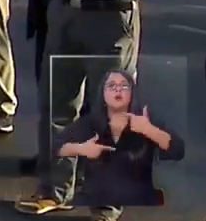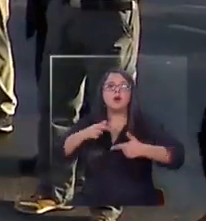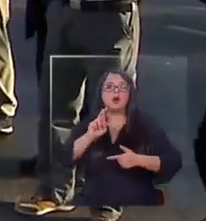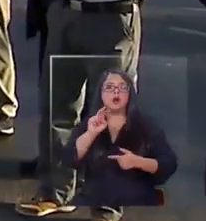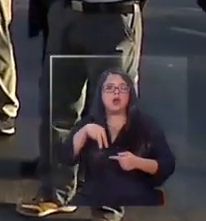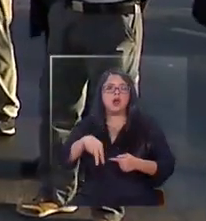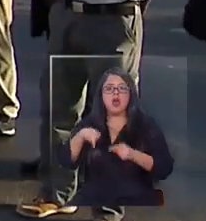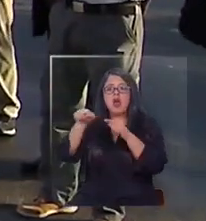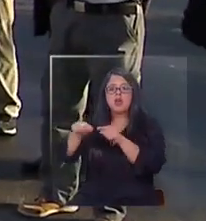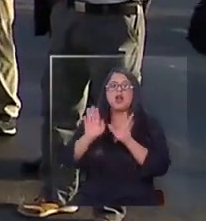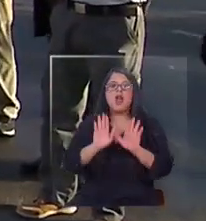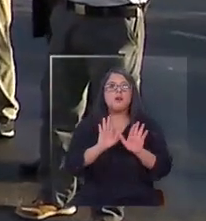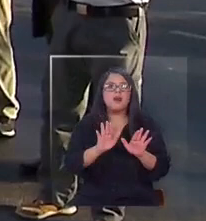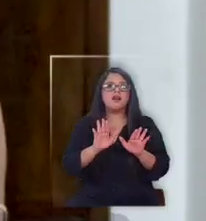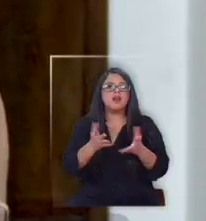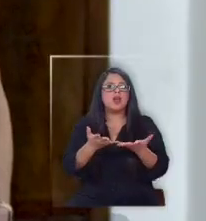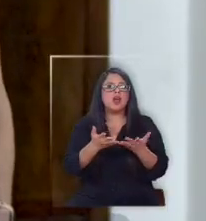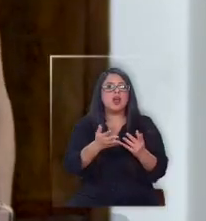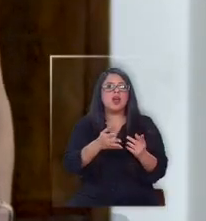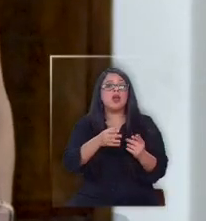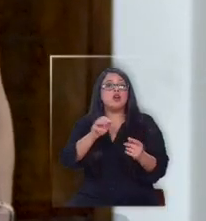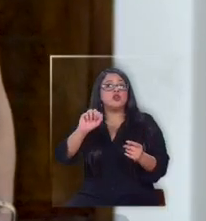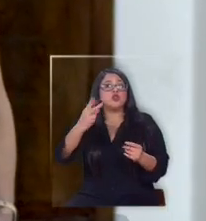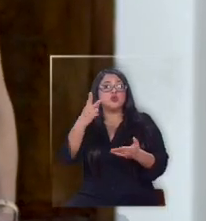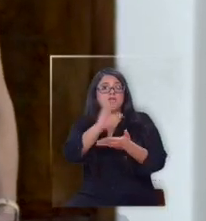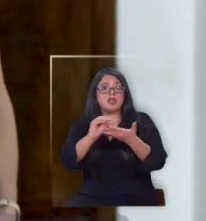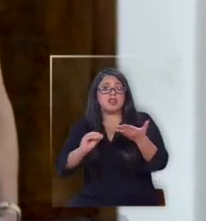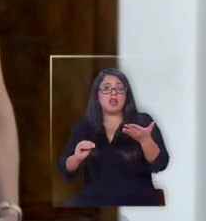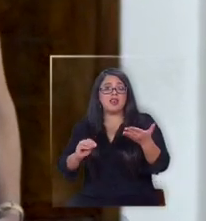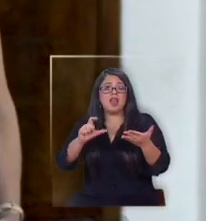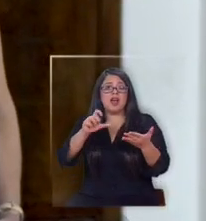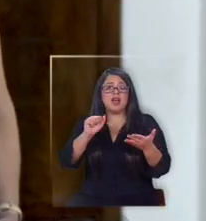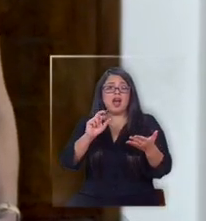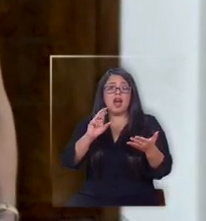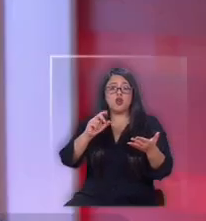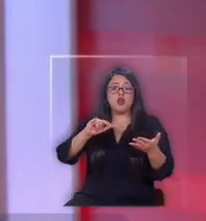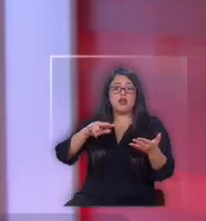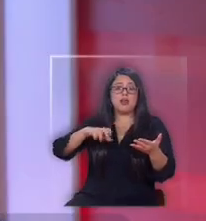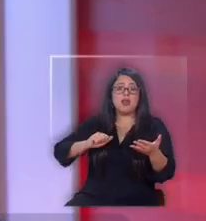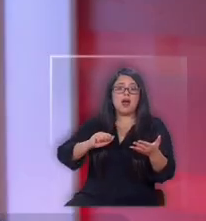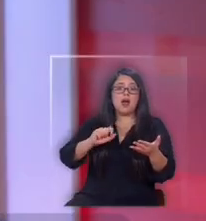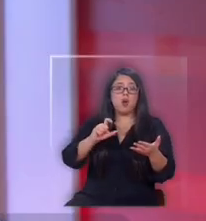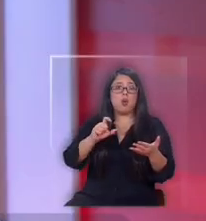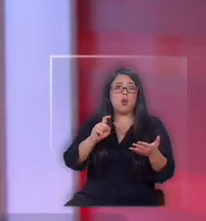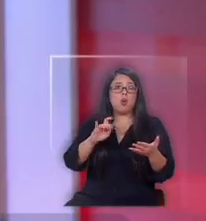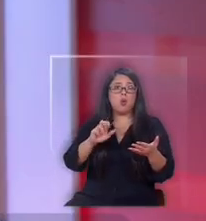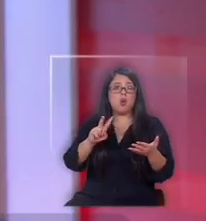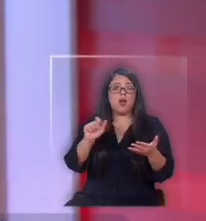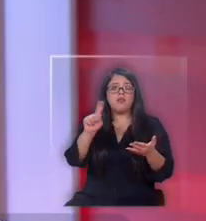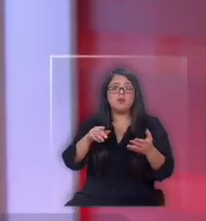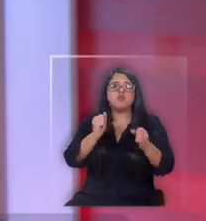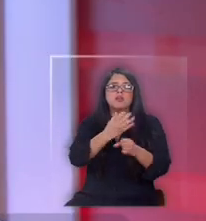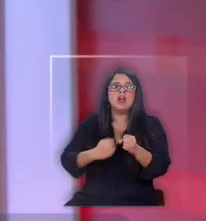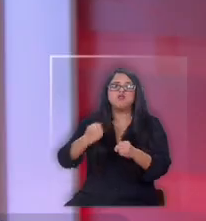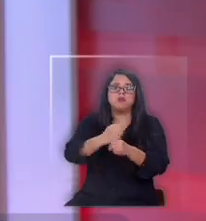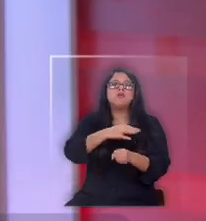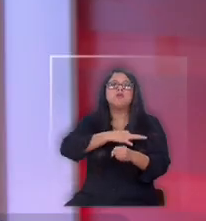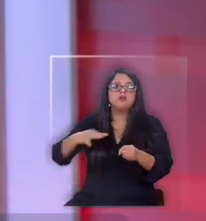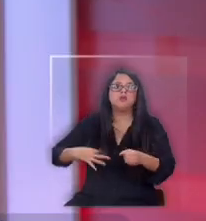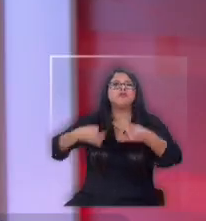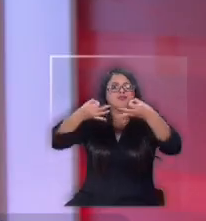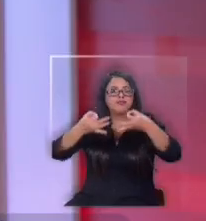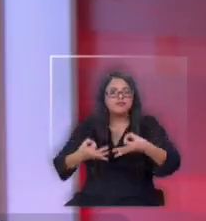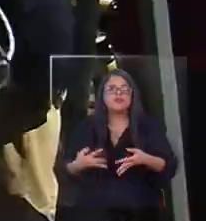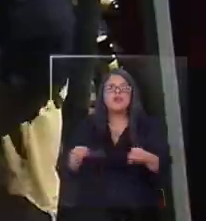porque RN esperaba que su militante, la subsecretaria de la cartera, Carolina Cuevas, fuera confirmada en el cargo de ministra de la Mujer que ocupó de